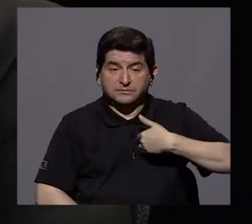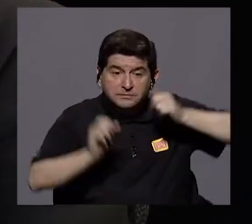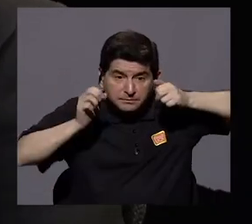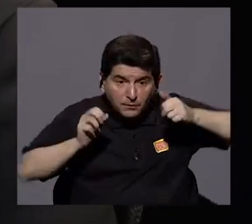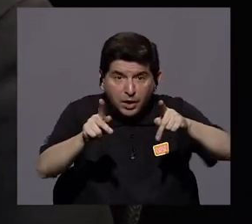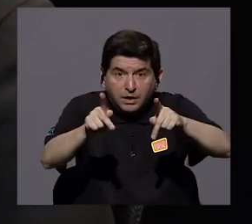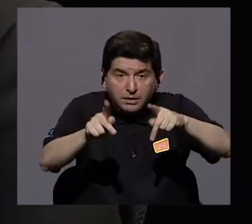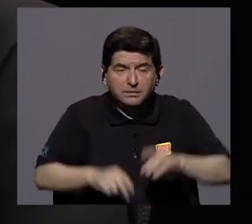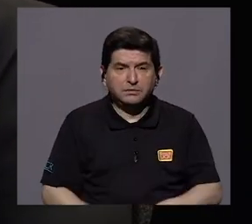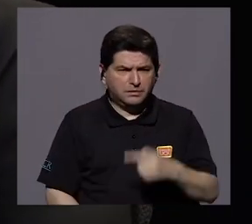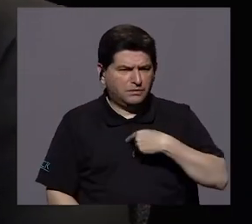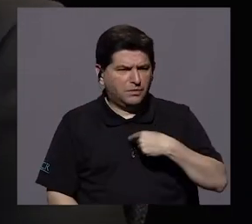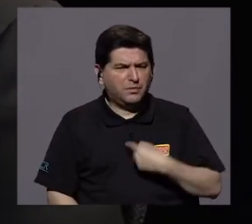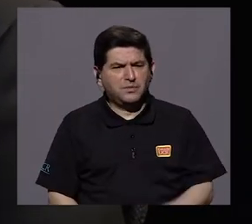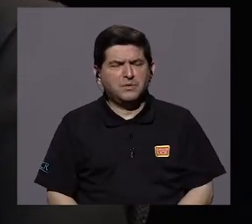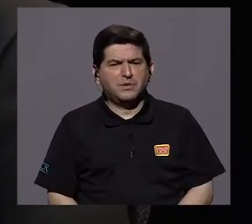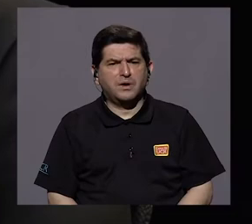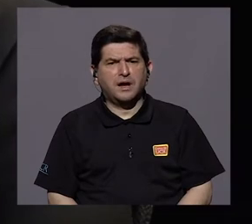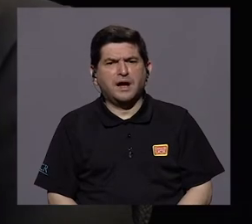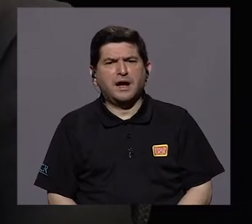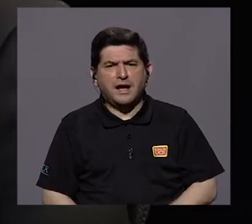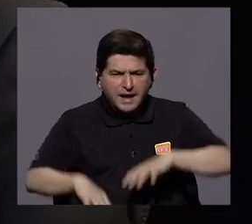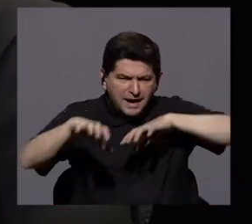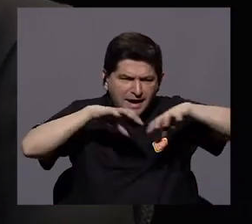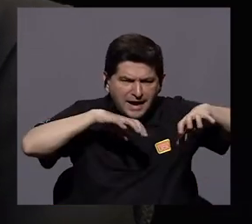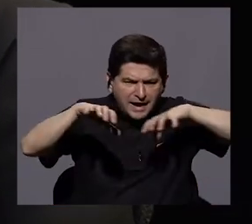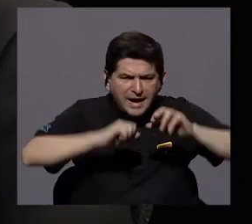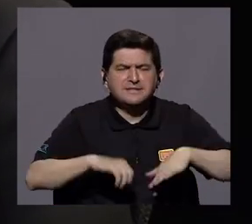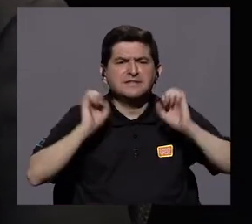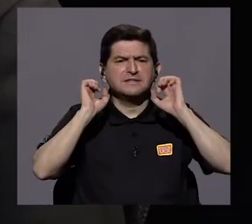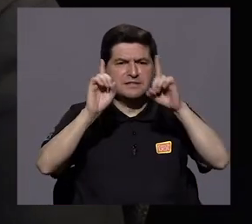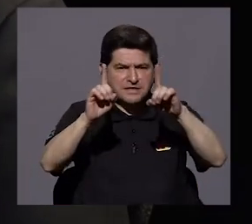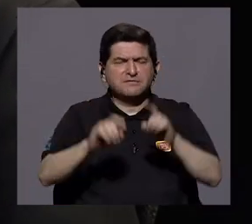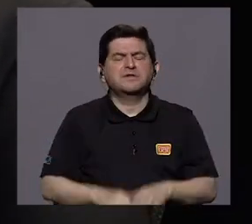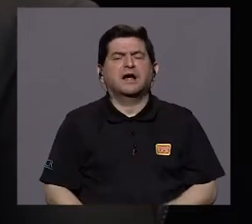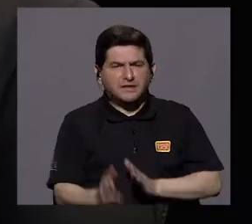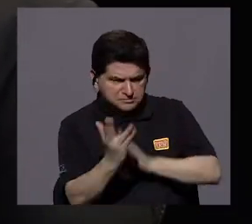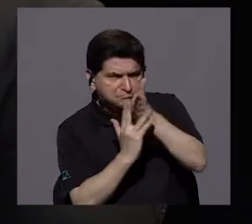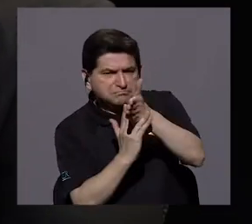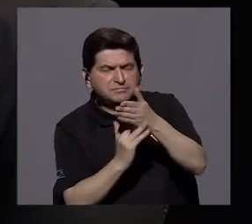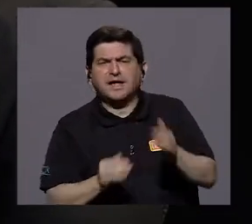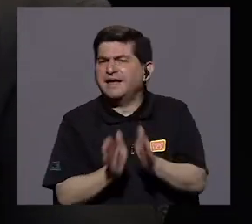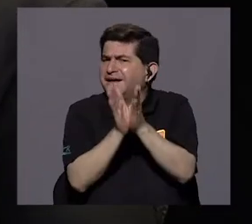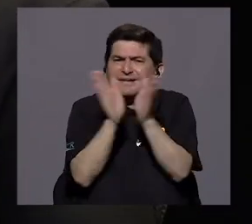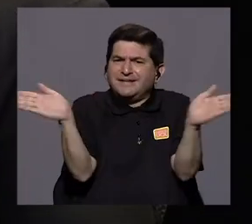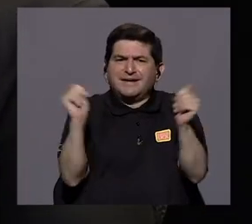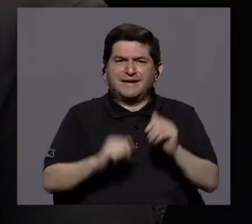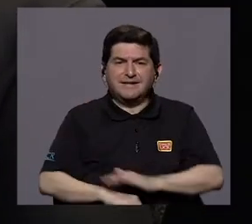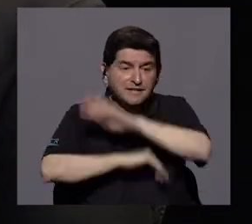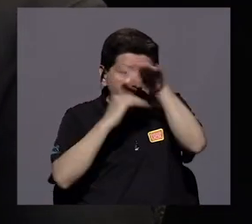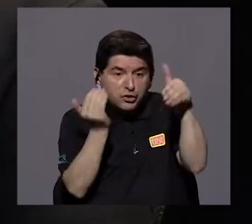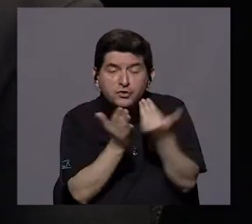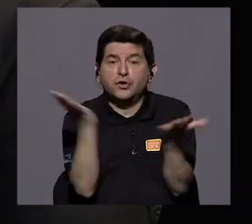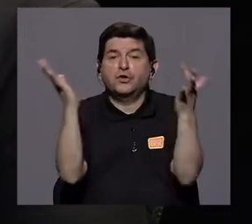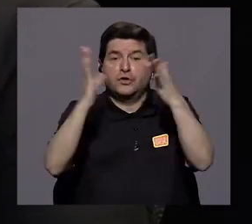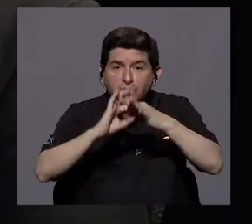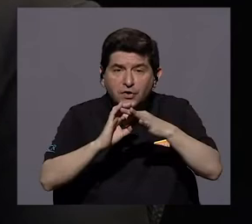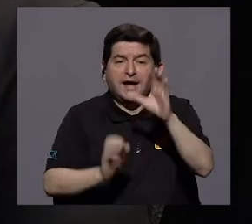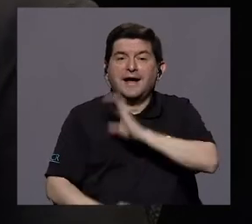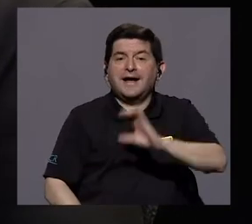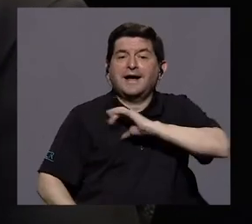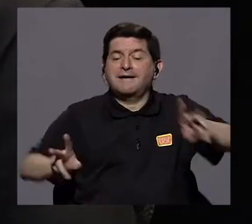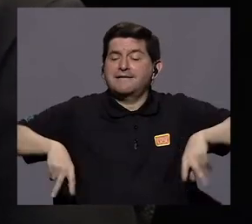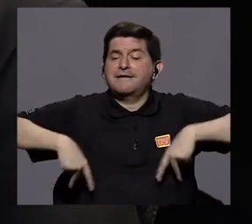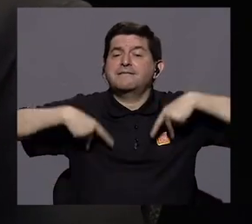tener posibilidades de una buena prestación de actividades educativas, en general, todo lo que se